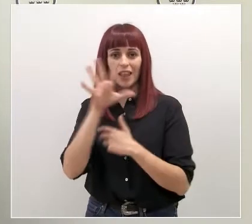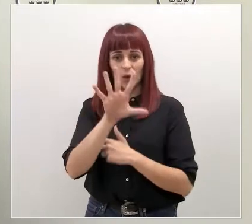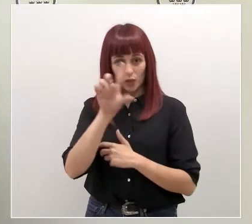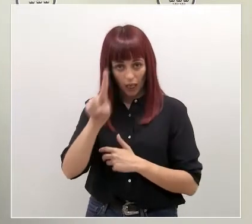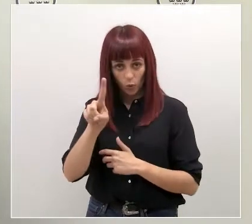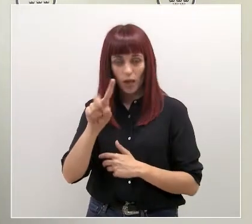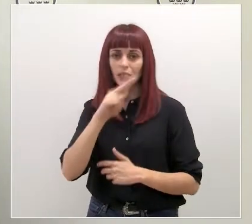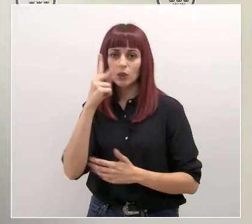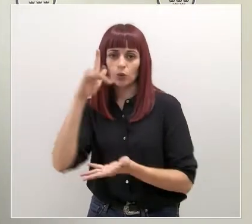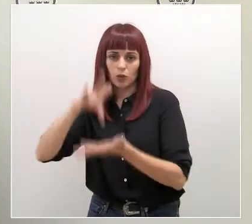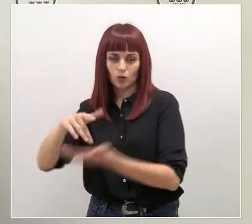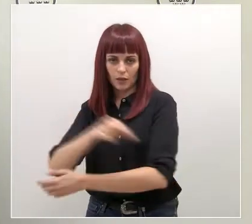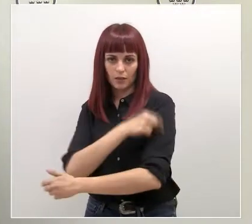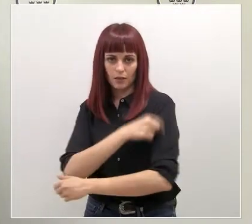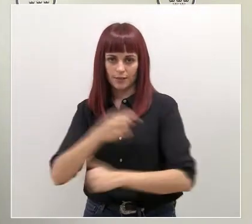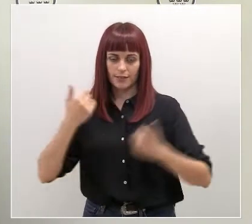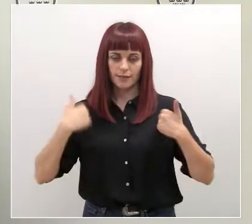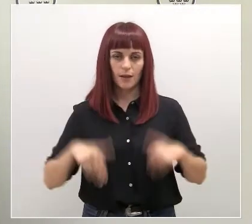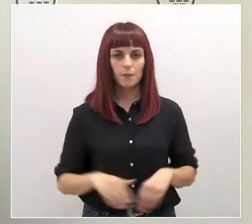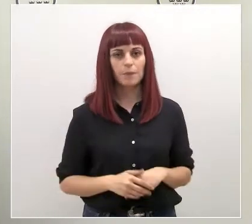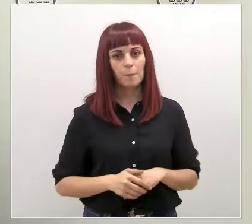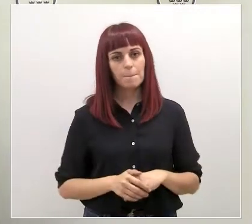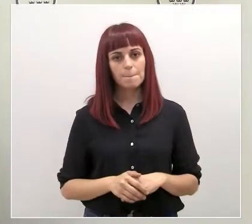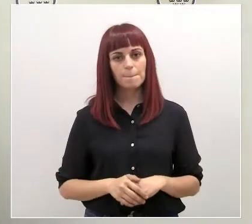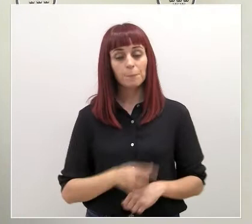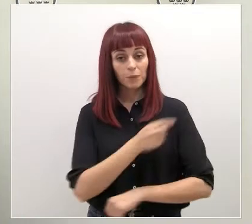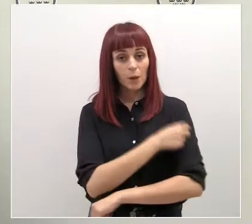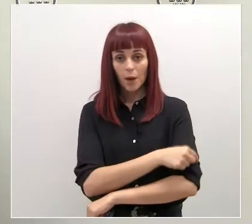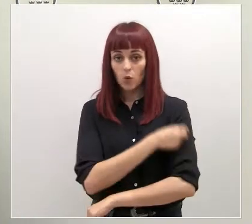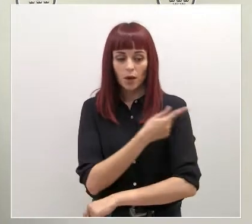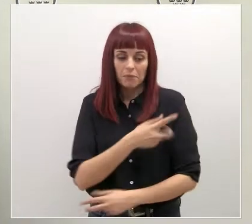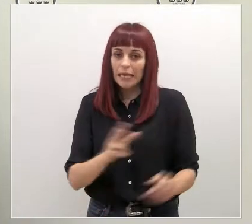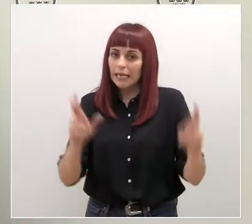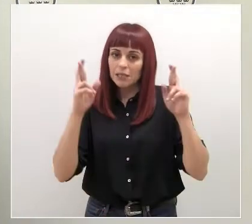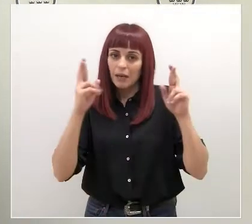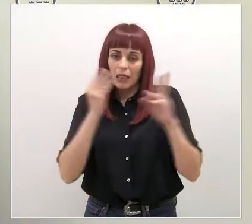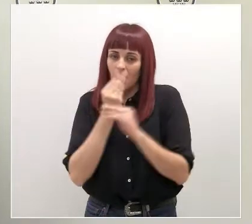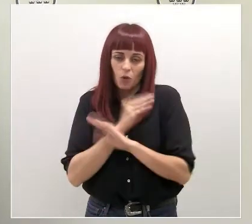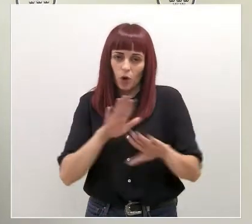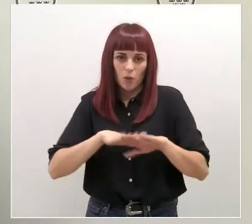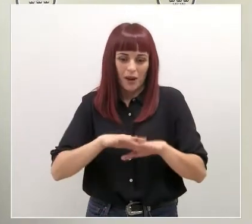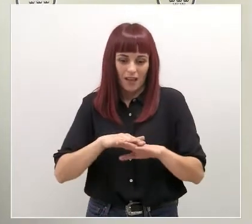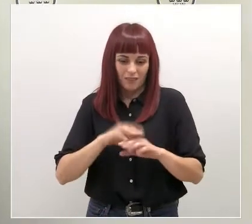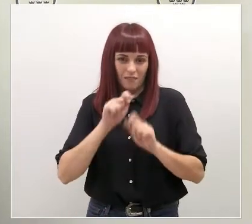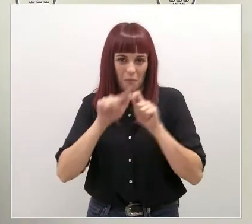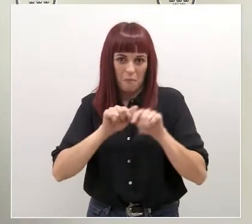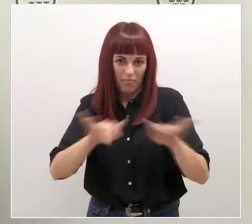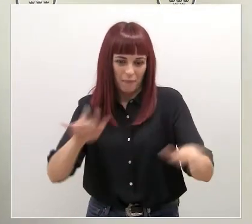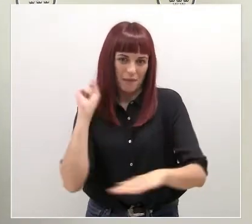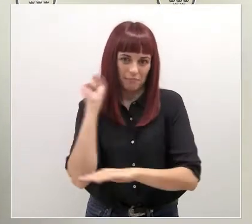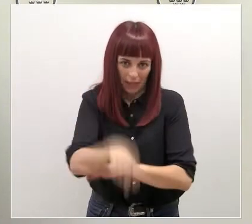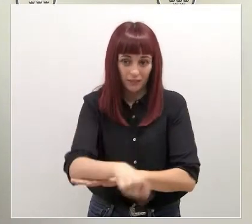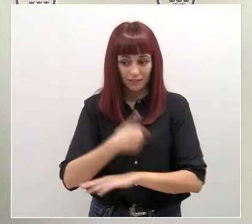115.951 en segundas dosis. La vacuna es la mayor esperanza que tenemos para vencer esta pandemia y ya